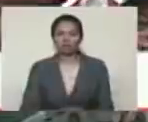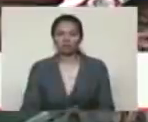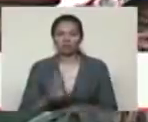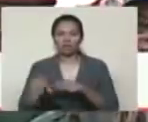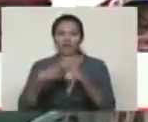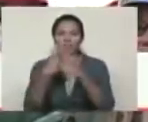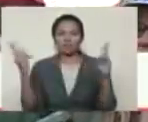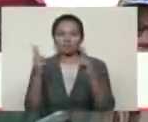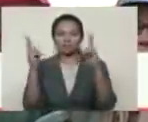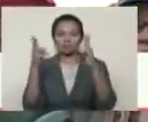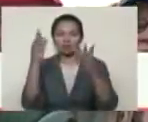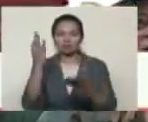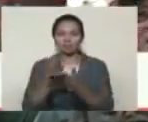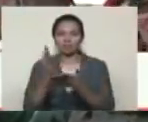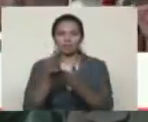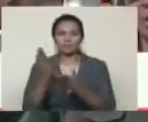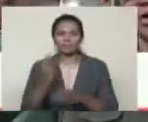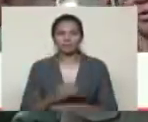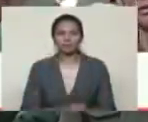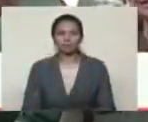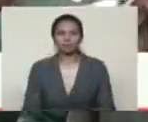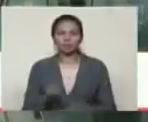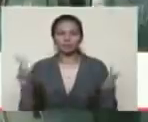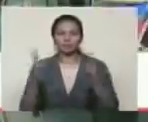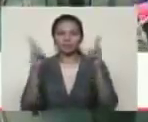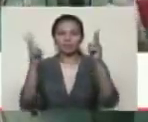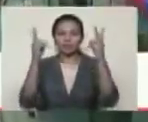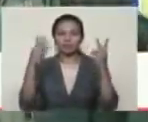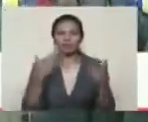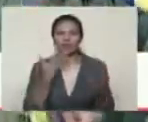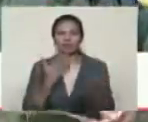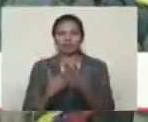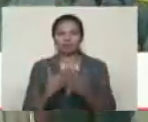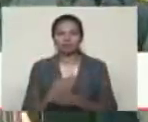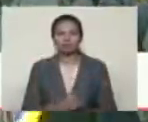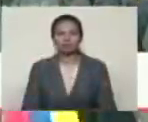hasta la victoria siempre, venceremos. Muchas gracias. Adelante, con fuerza.